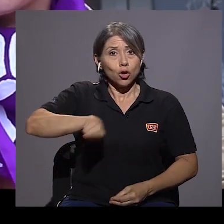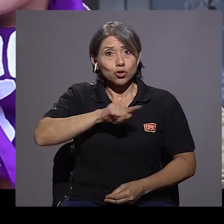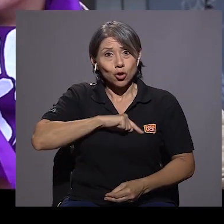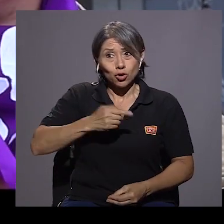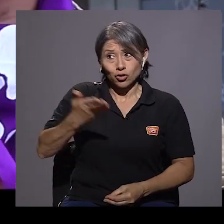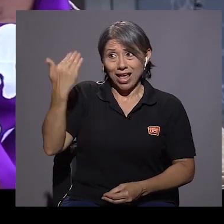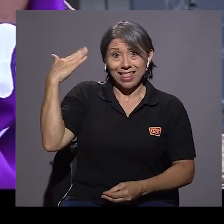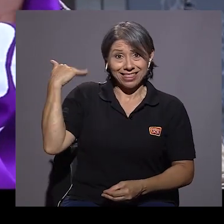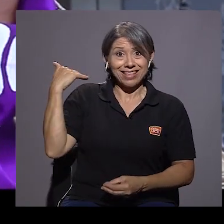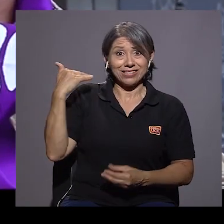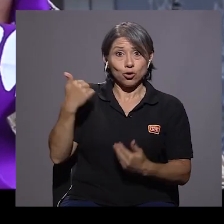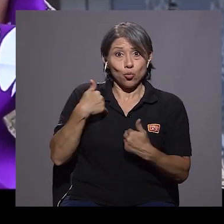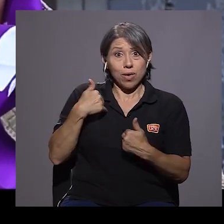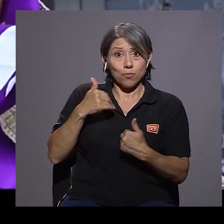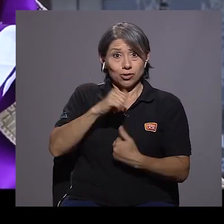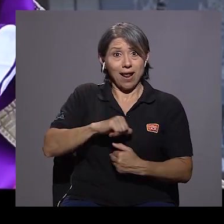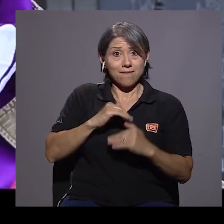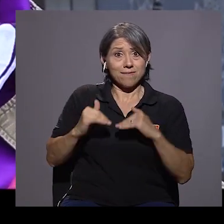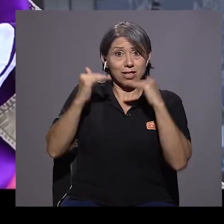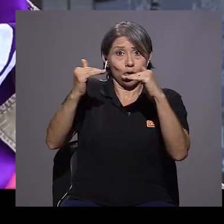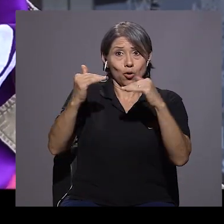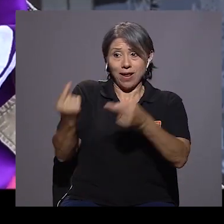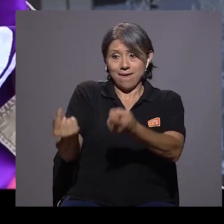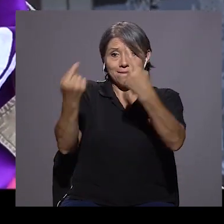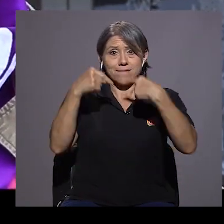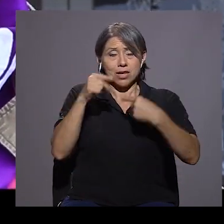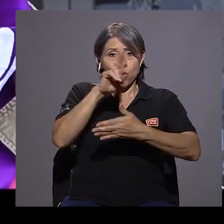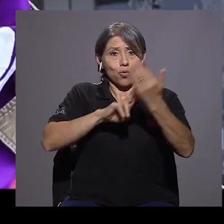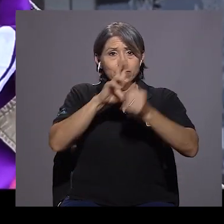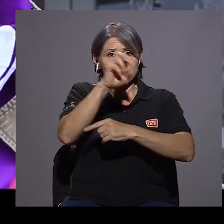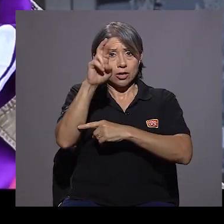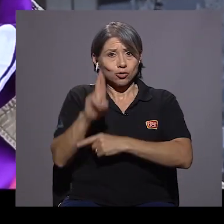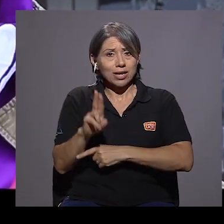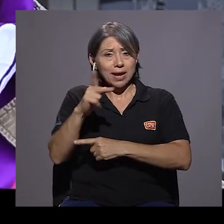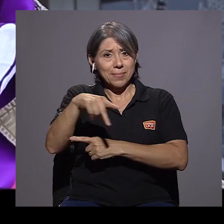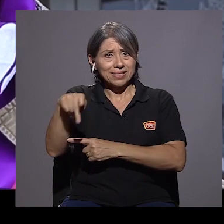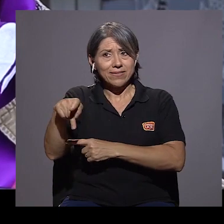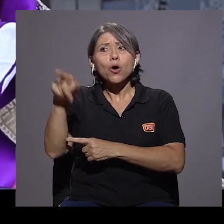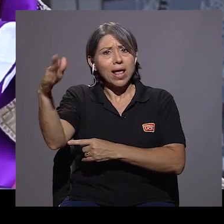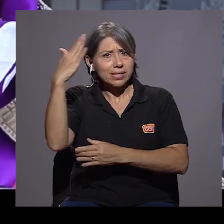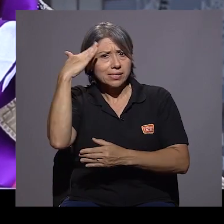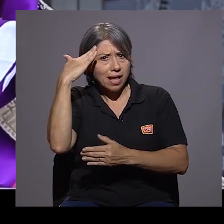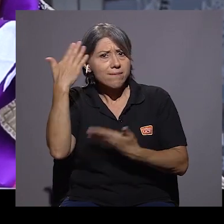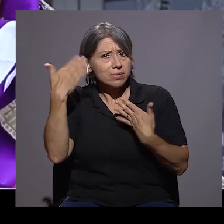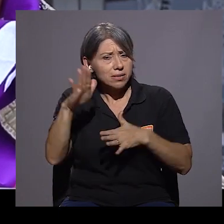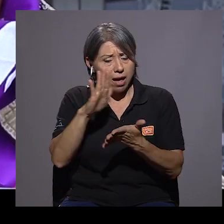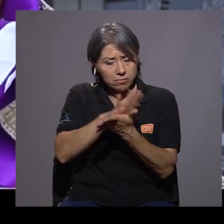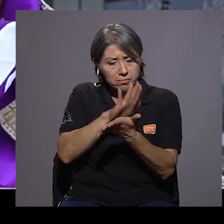mencionaban las compañeras, nosotros estuvimos en la sede del rector, él está al tanto de nuestras exigencias porque